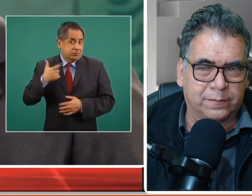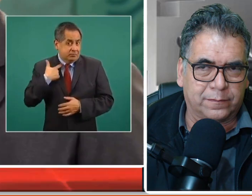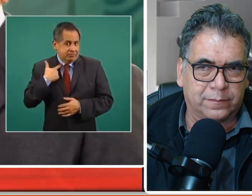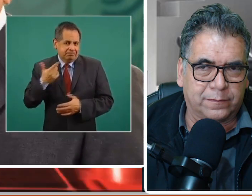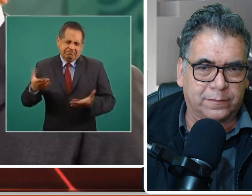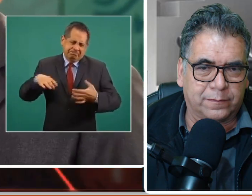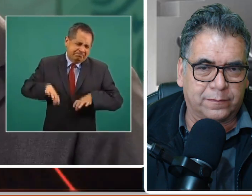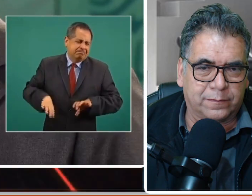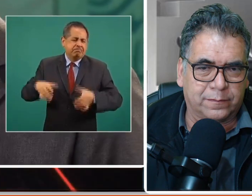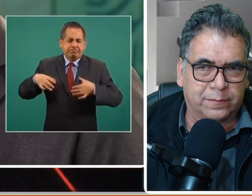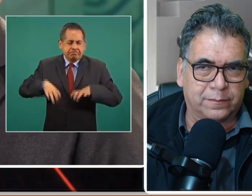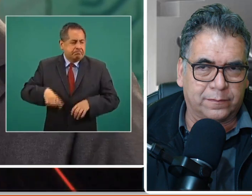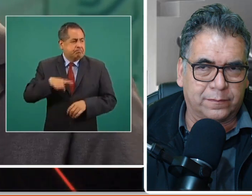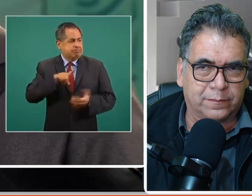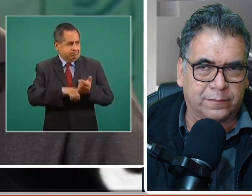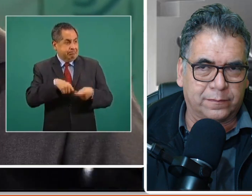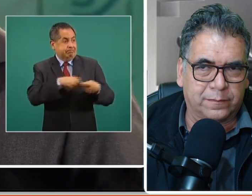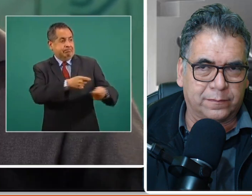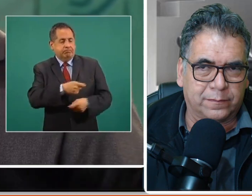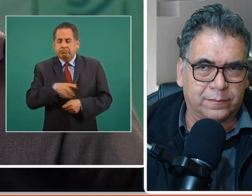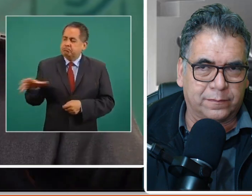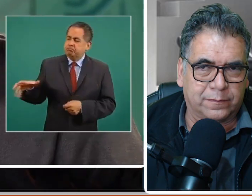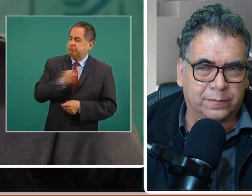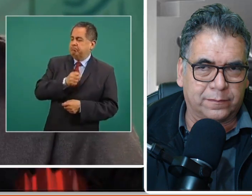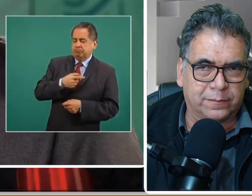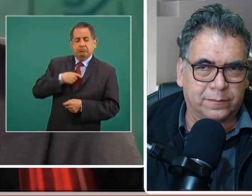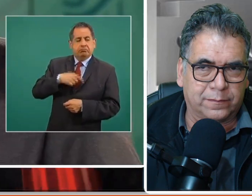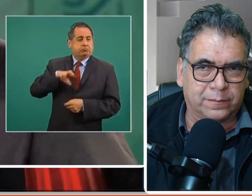Privatización, sinónimo de corrupción,